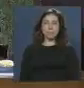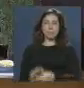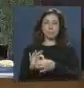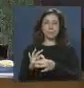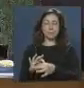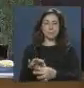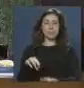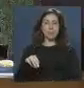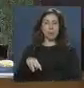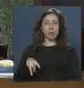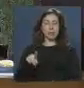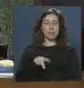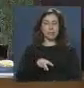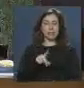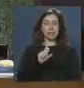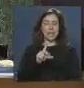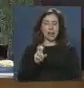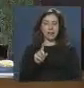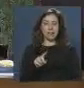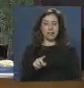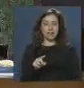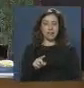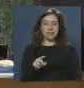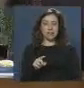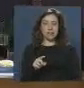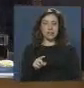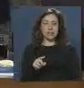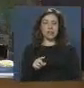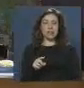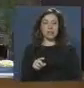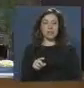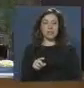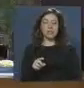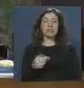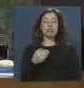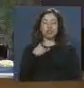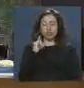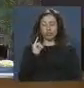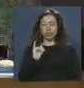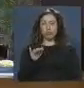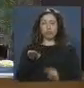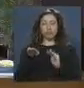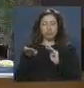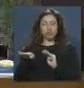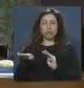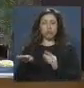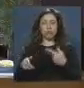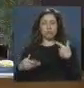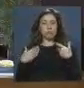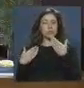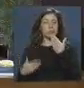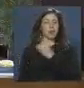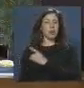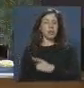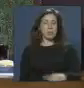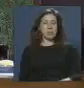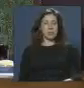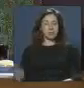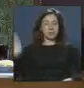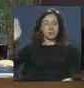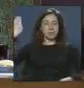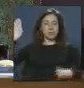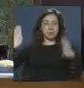diputado Manuel Monsalve, por su intervención, a la cual me adhiero entusiastamente junto con todos los parlamentarios que